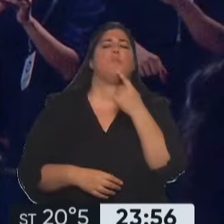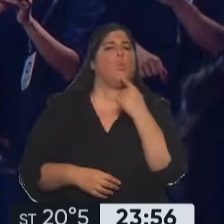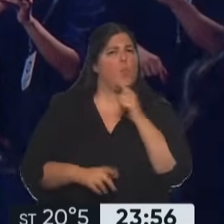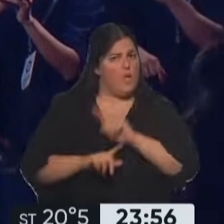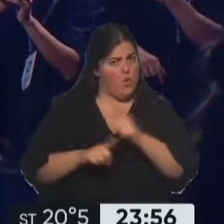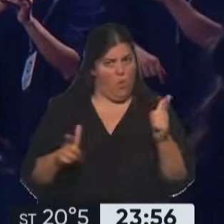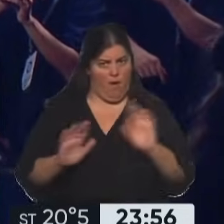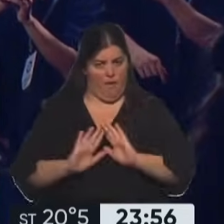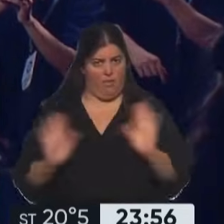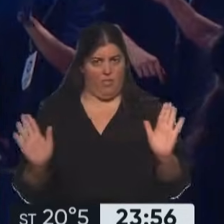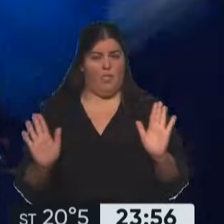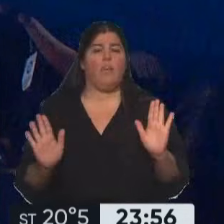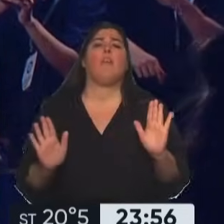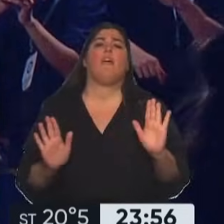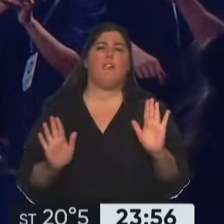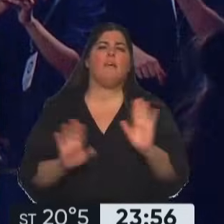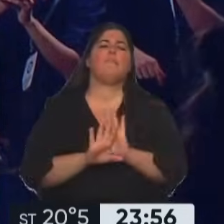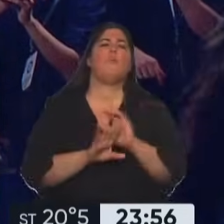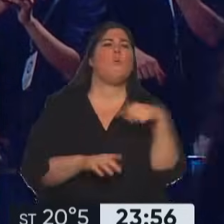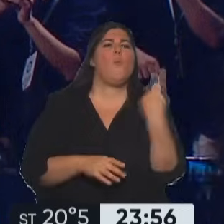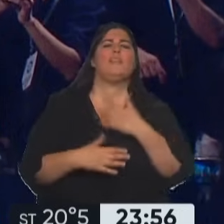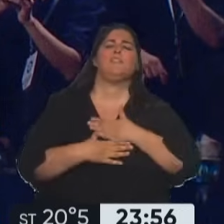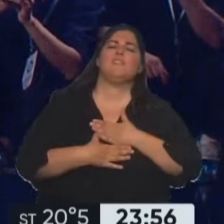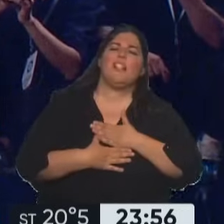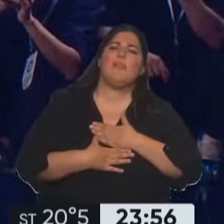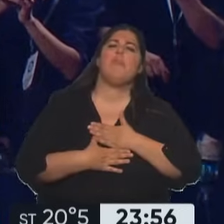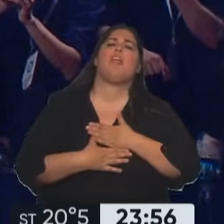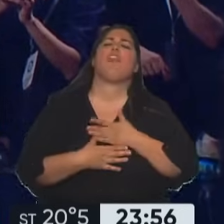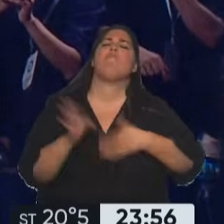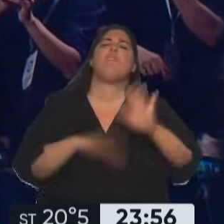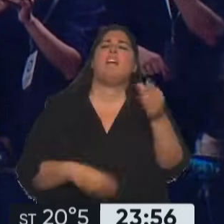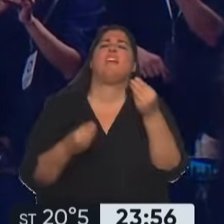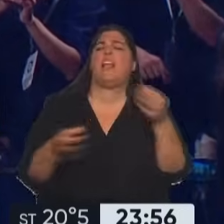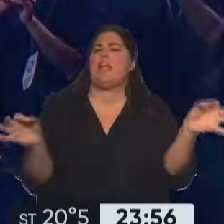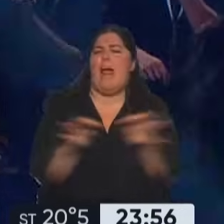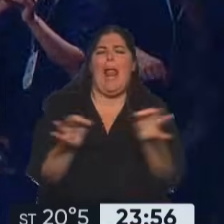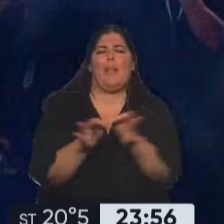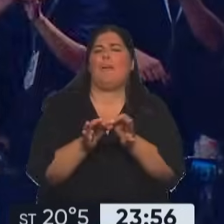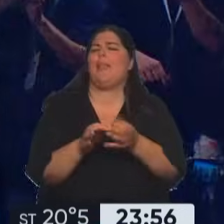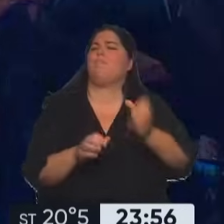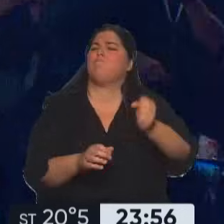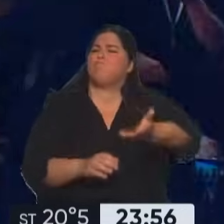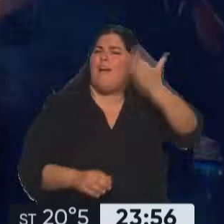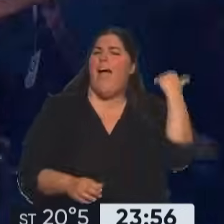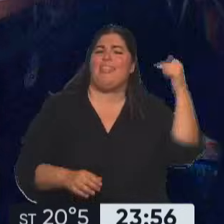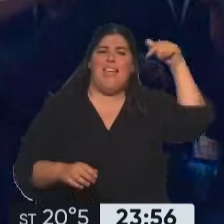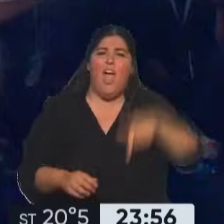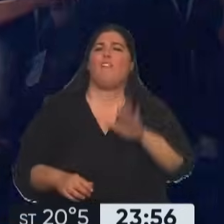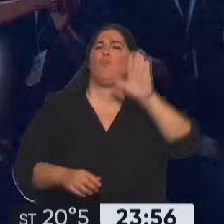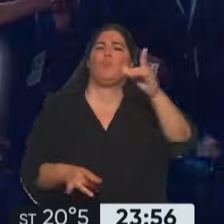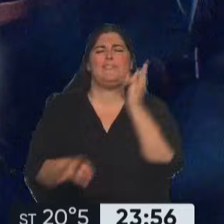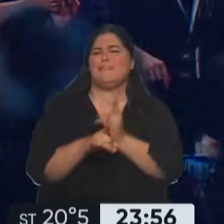Si hay algo caro a nuestros sentimientos, las Malvinas fueron, son y serán